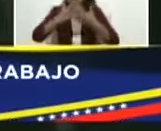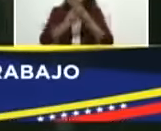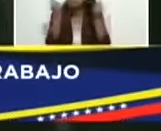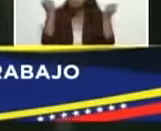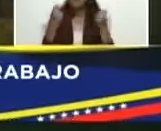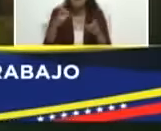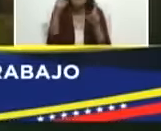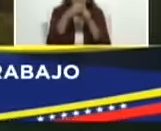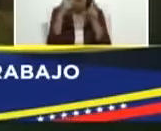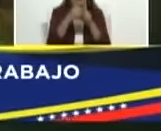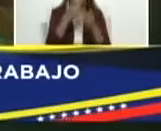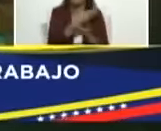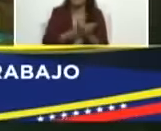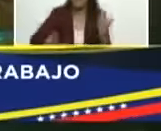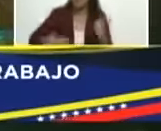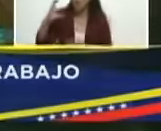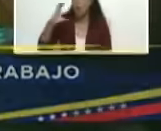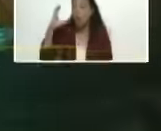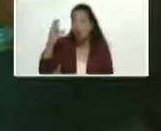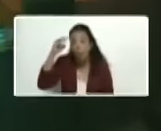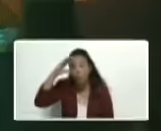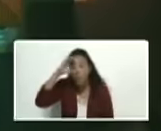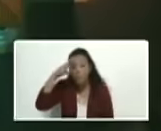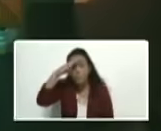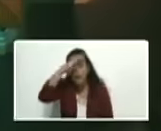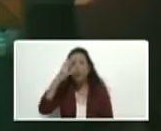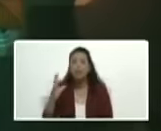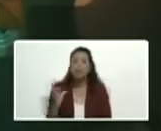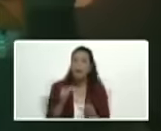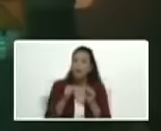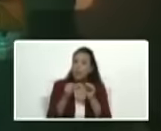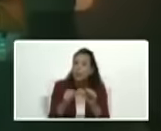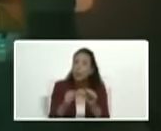las palabras del presidente de Colombia en esta visita de trabajo. Nosotros con